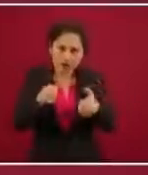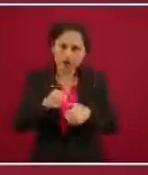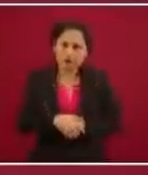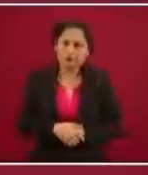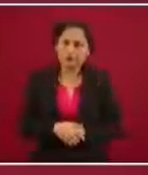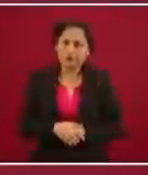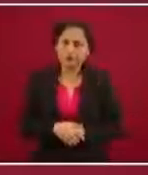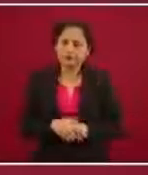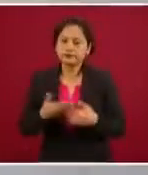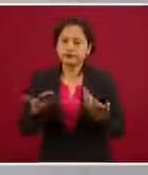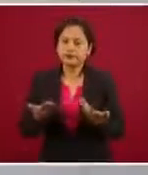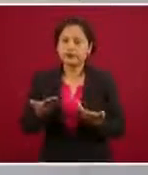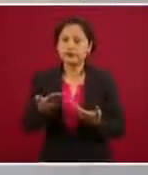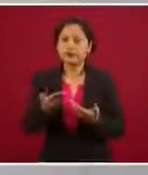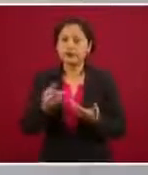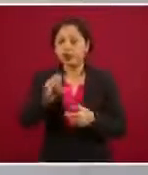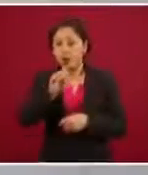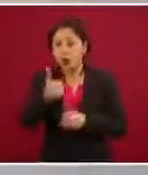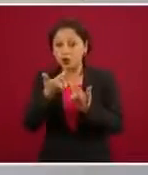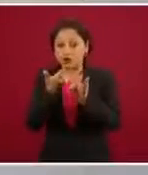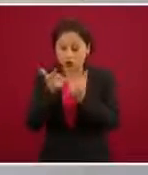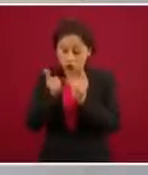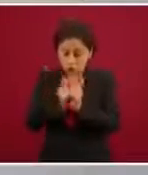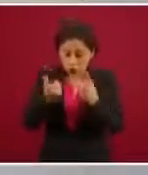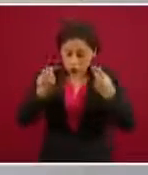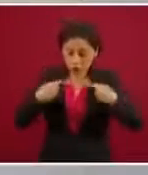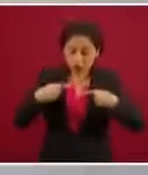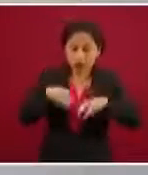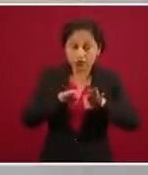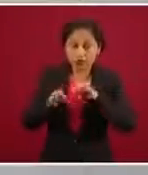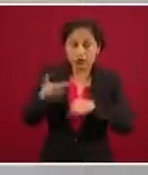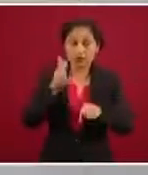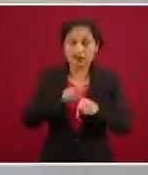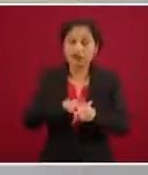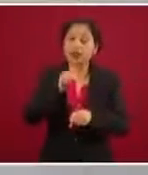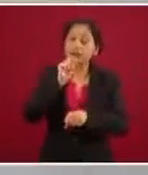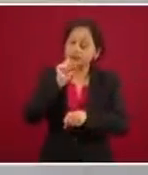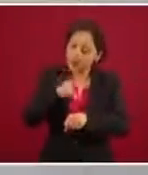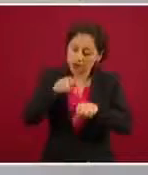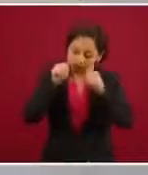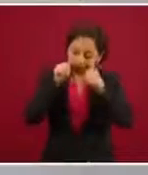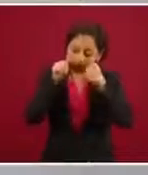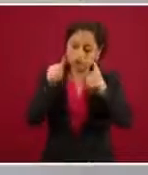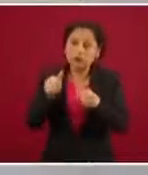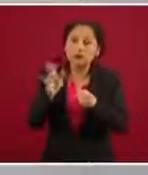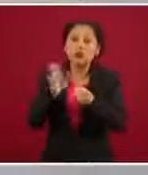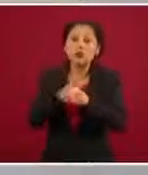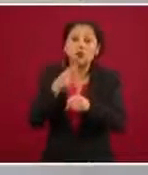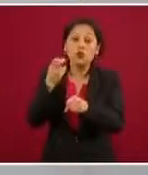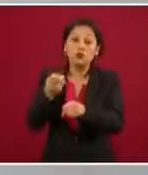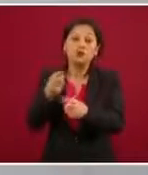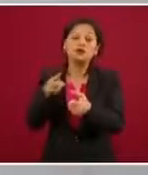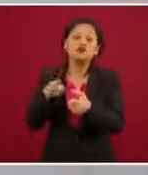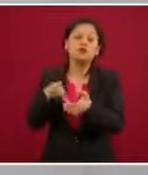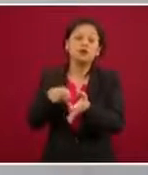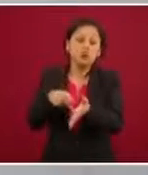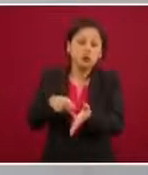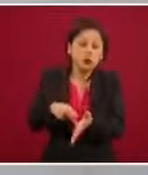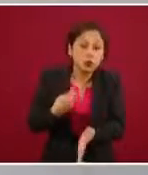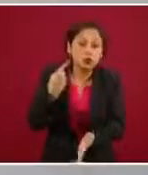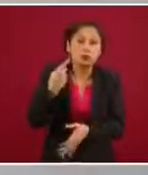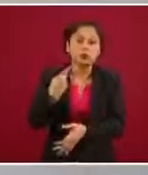médico es otro grupo vulnerable y por lo tanto se está reforzando. Y se está reforzando no porque valga más la